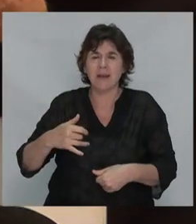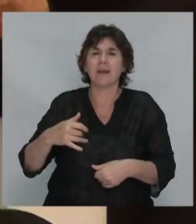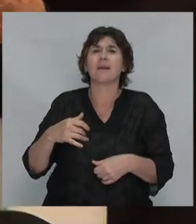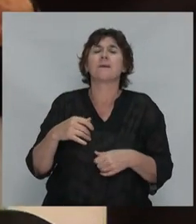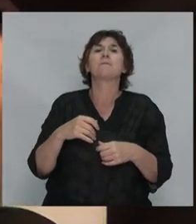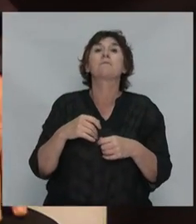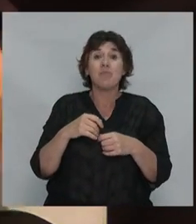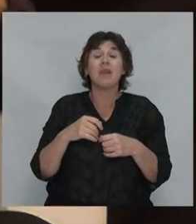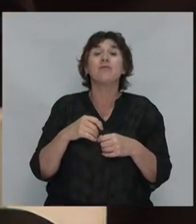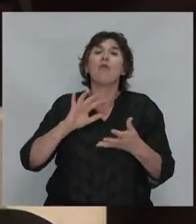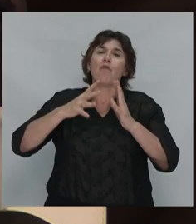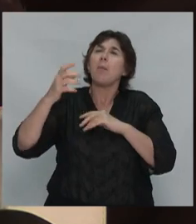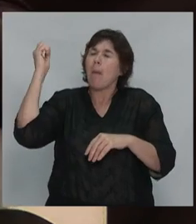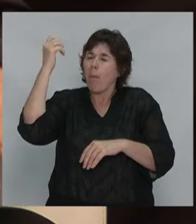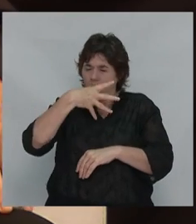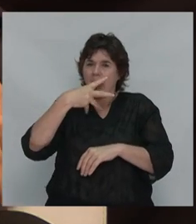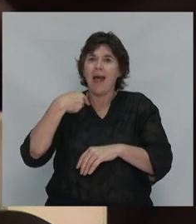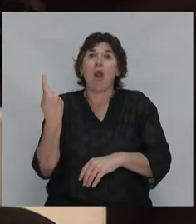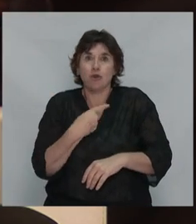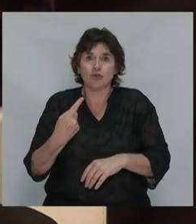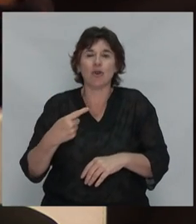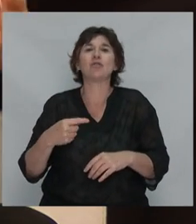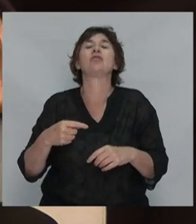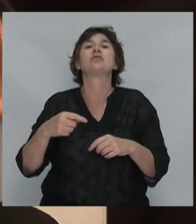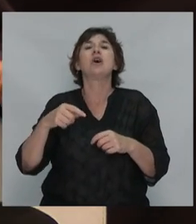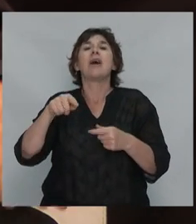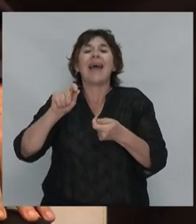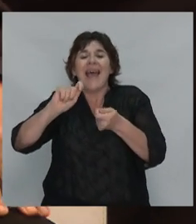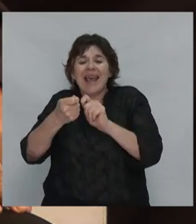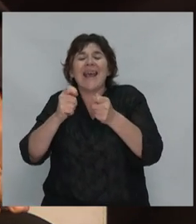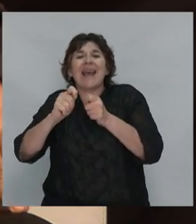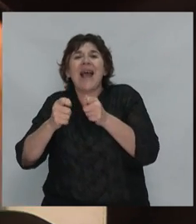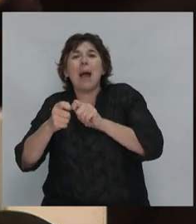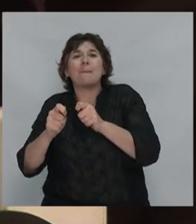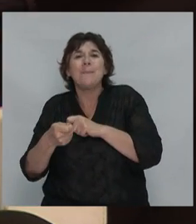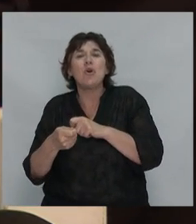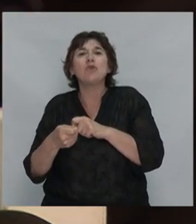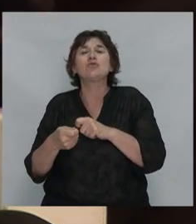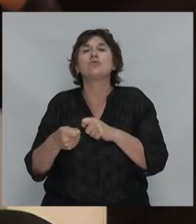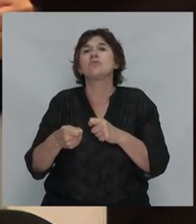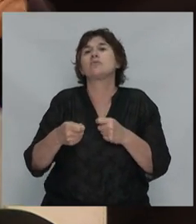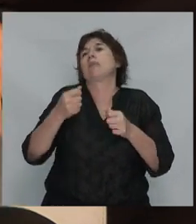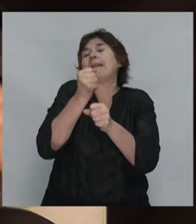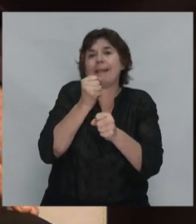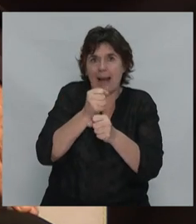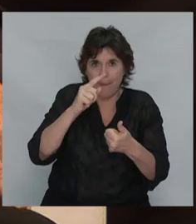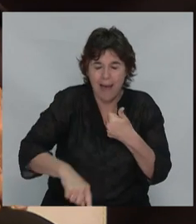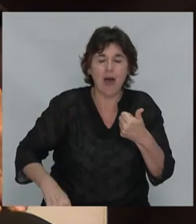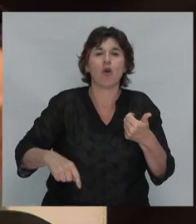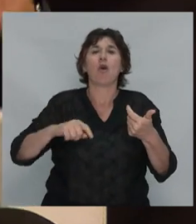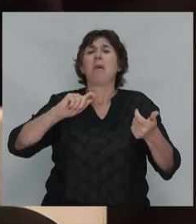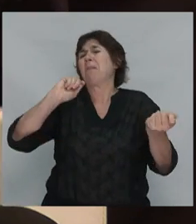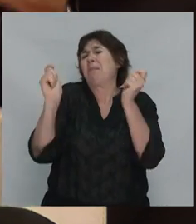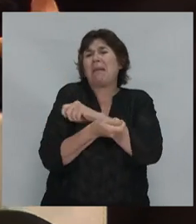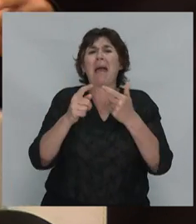relación con las tecnologías nuevas los cambios que se está produciendo en el ámbito del trabajo en